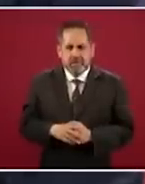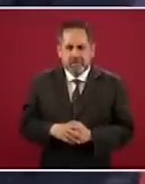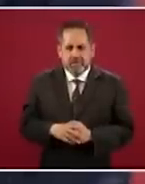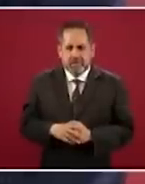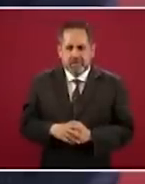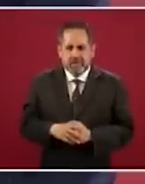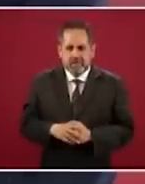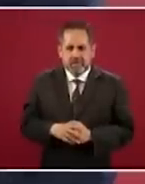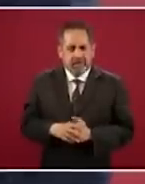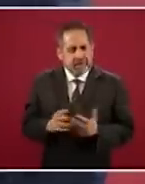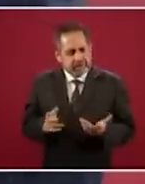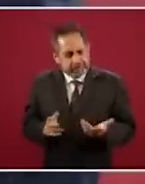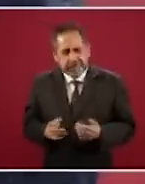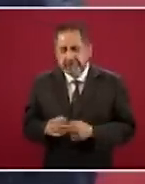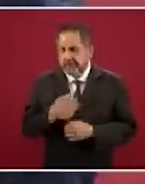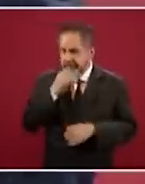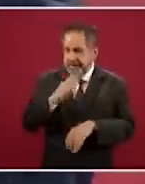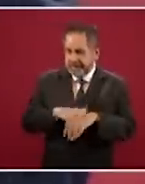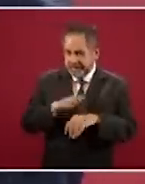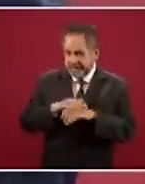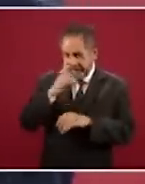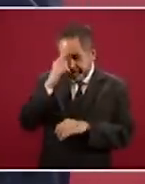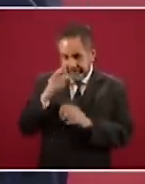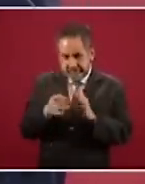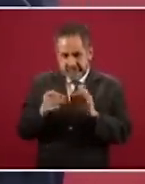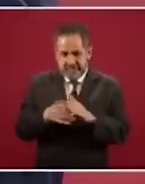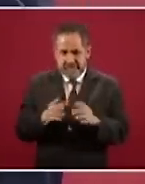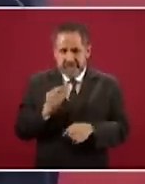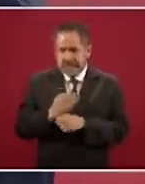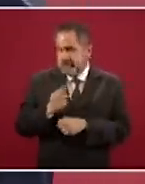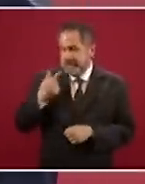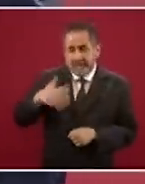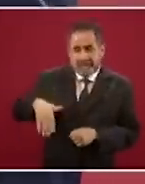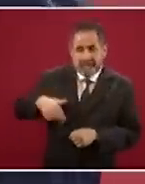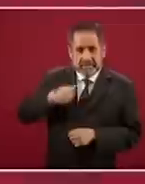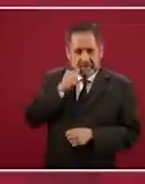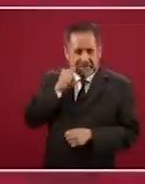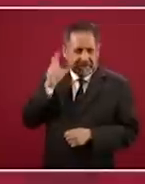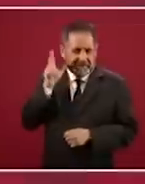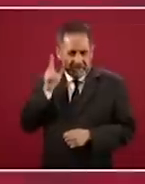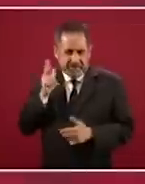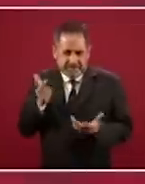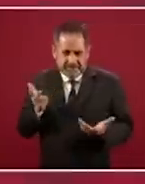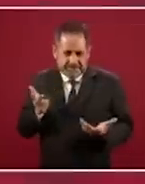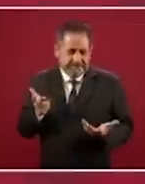no estoy para recordarlo y menos con lo que acaba de pasar antier.